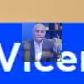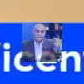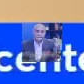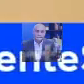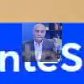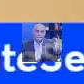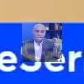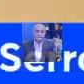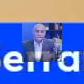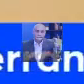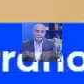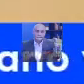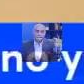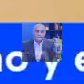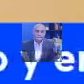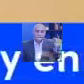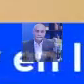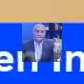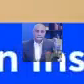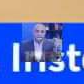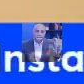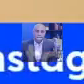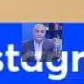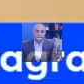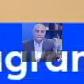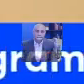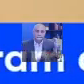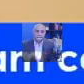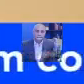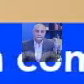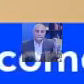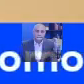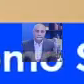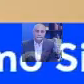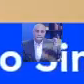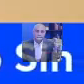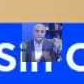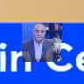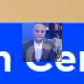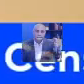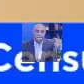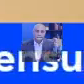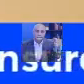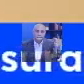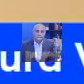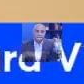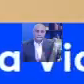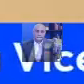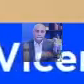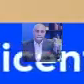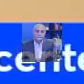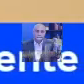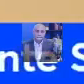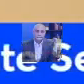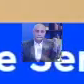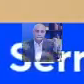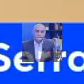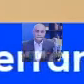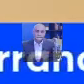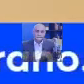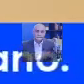pequeño exabrupto de un iletrado, irracional, retrasado mental, Vicente